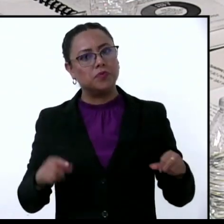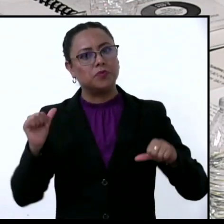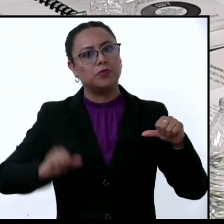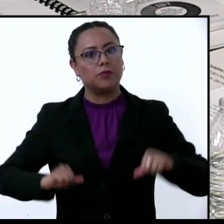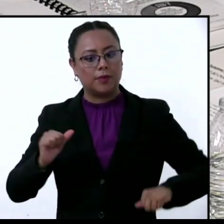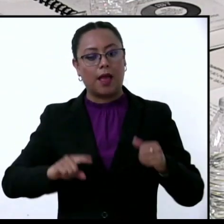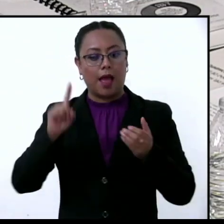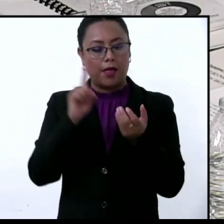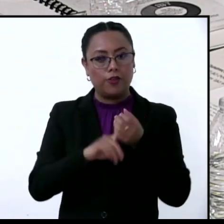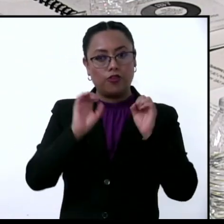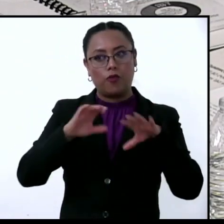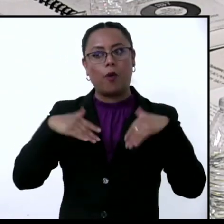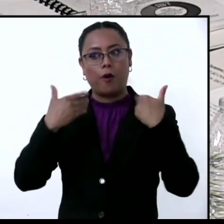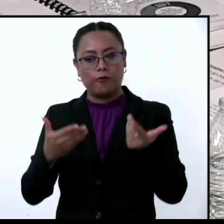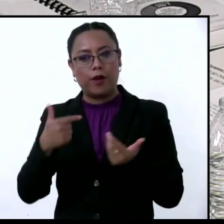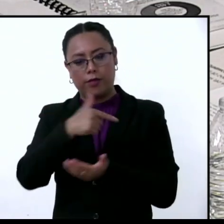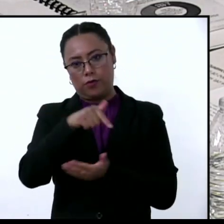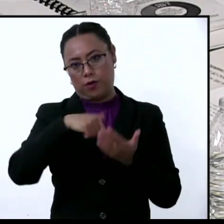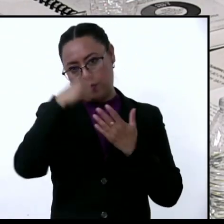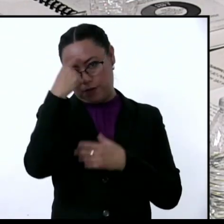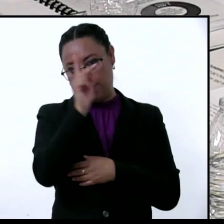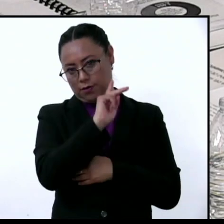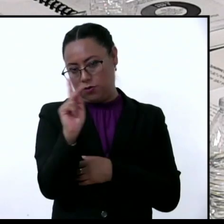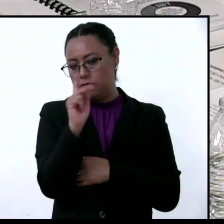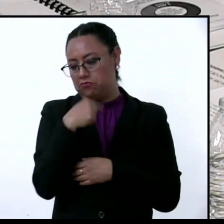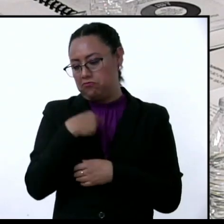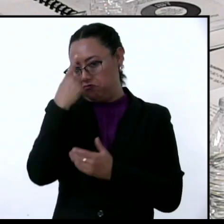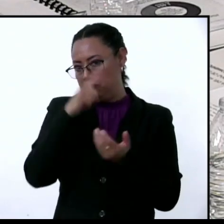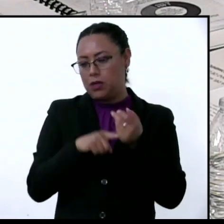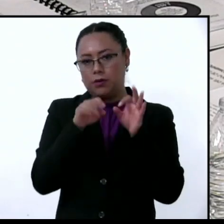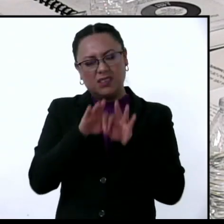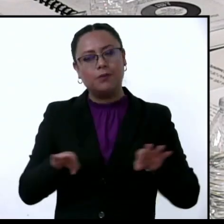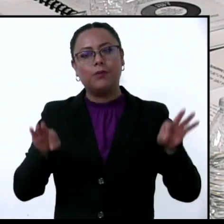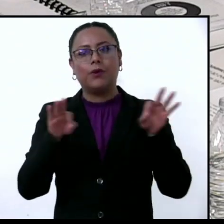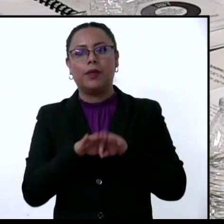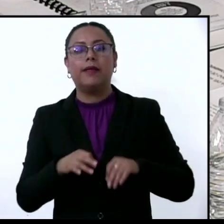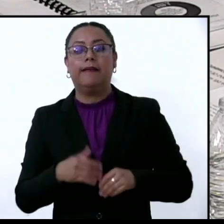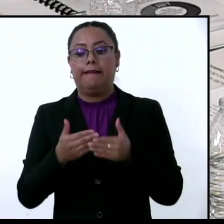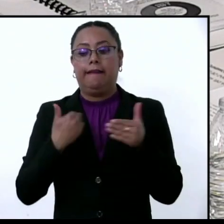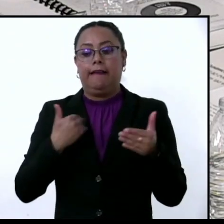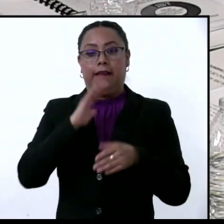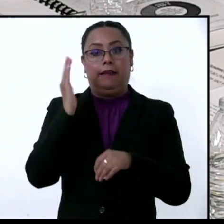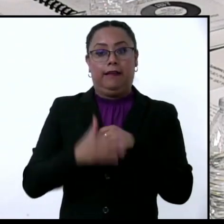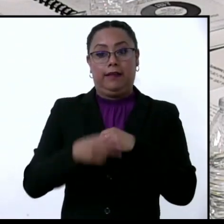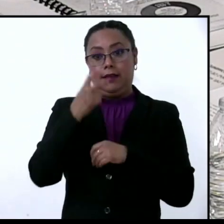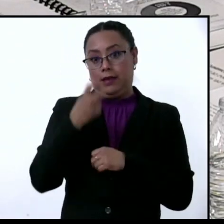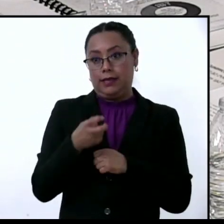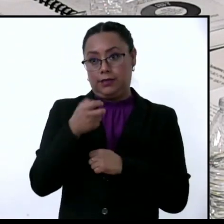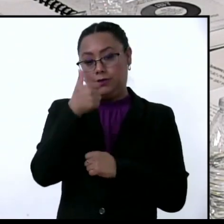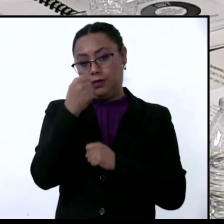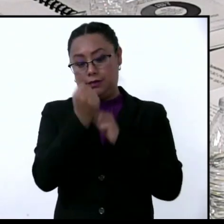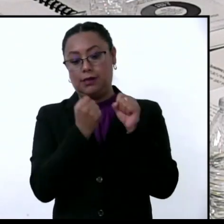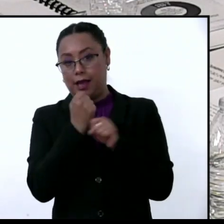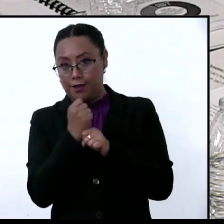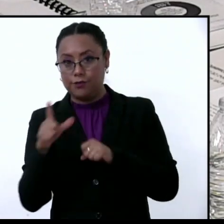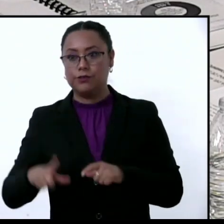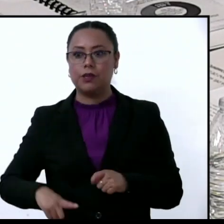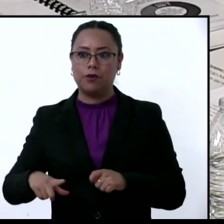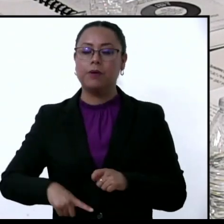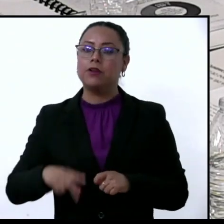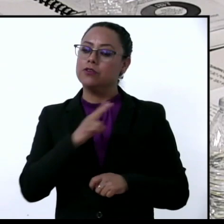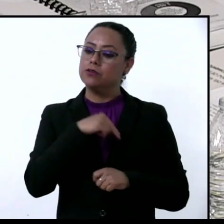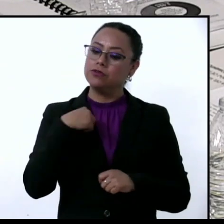del espacio público. Me parece importante que antes de que concluya el sexenio hagamos un esfuerzo importante por avanzar en